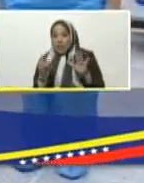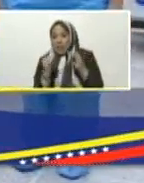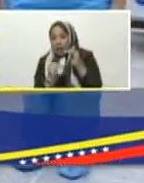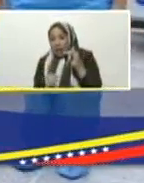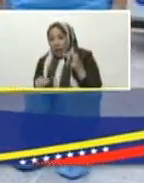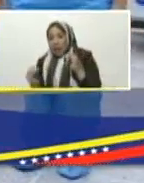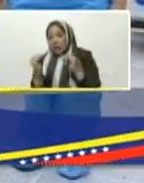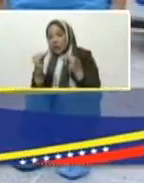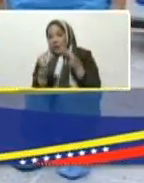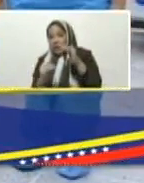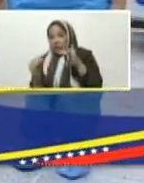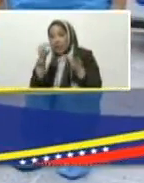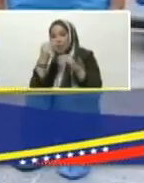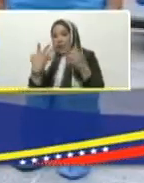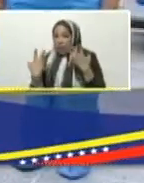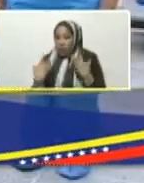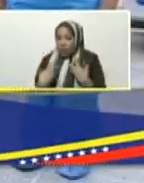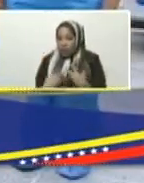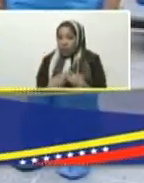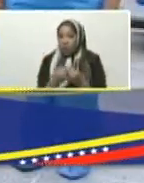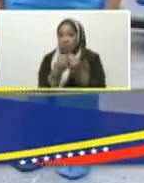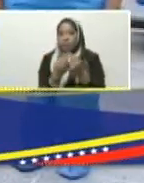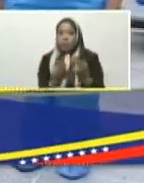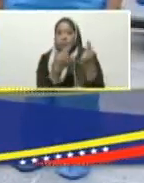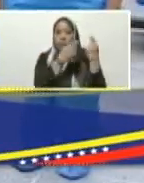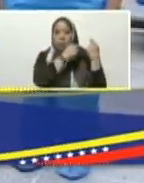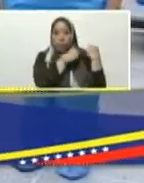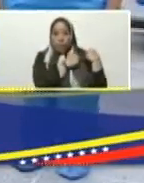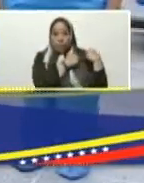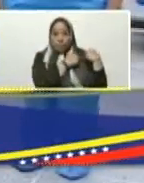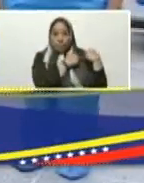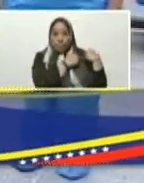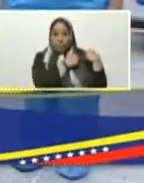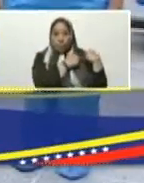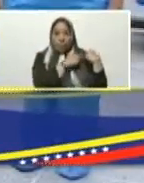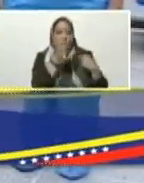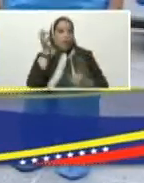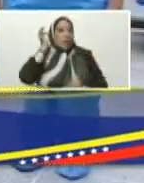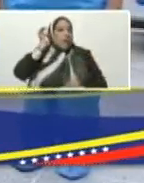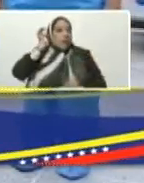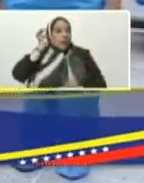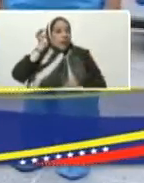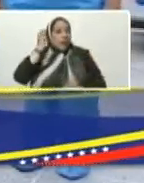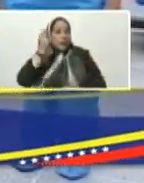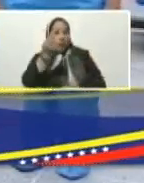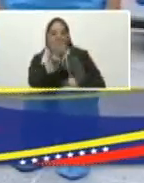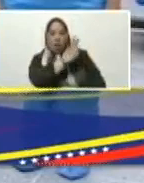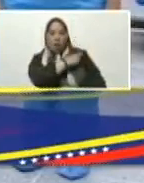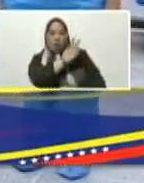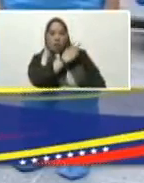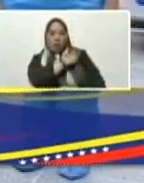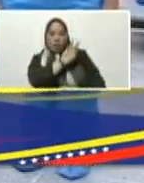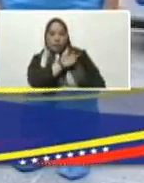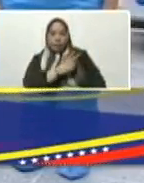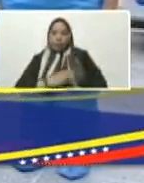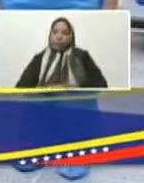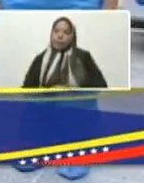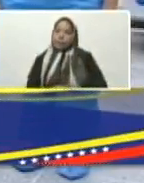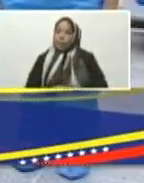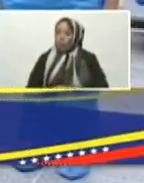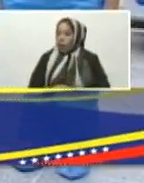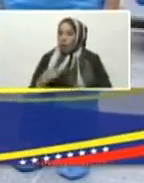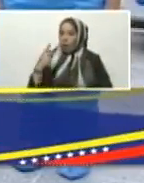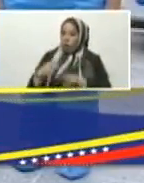acompañando en este momento nuestra directora, la doctora Zoraima Fuentes, también el director de